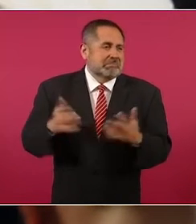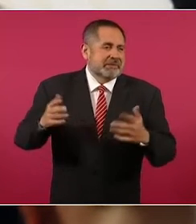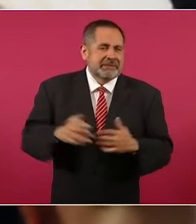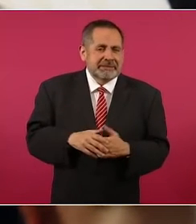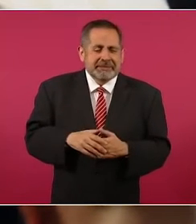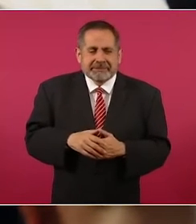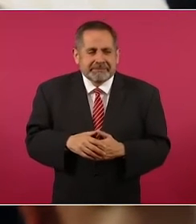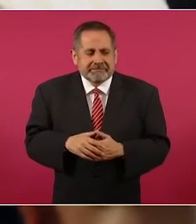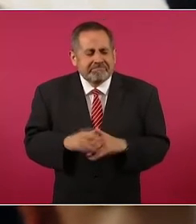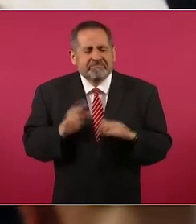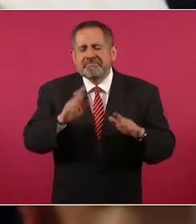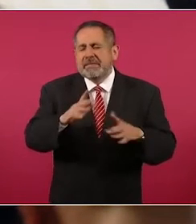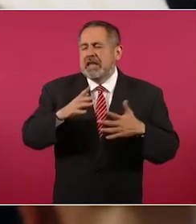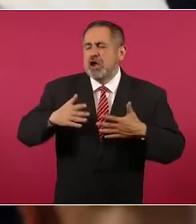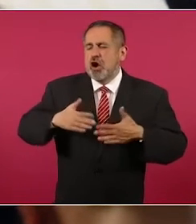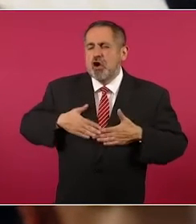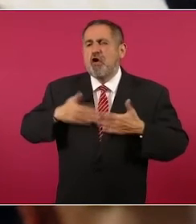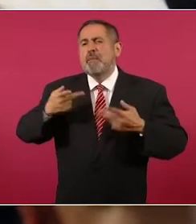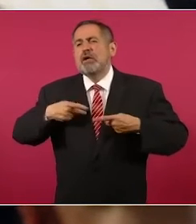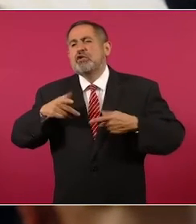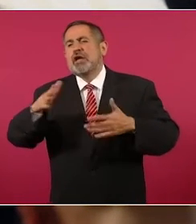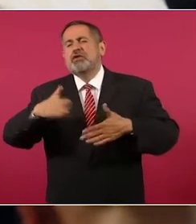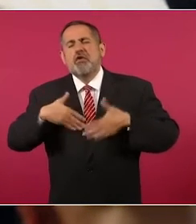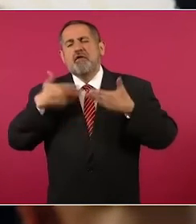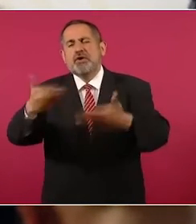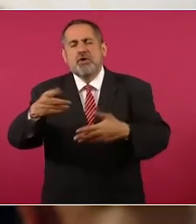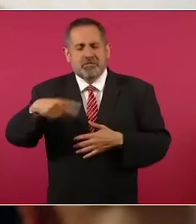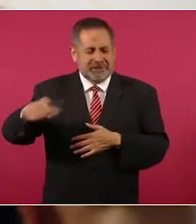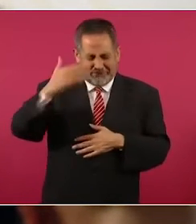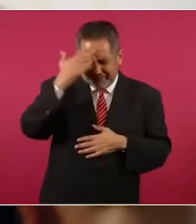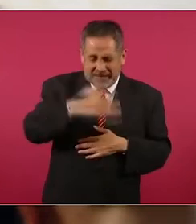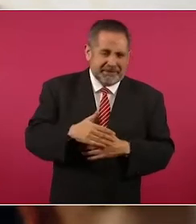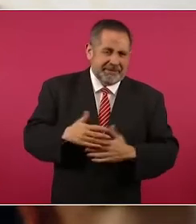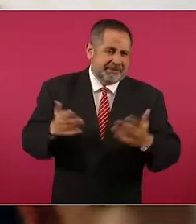tener confianza de que la gente